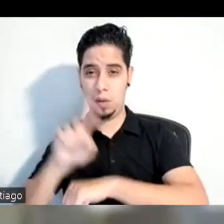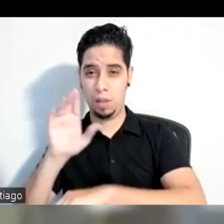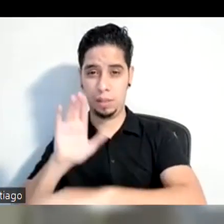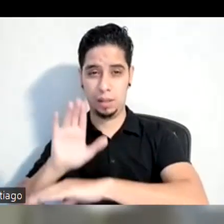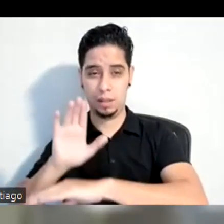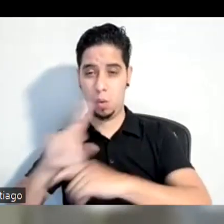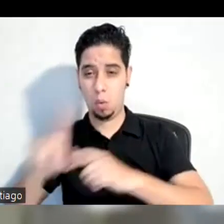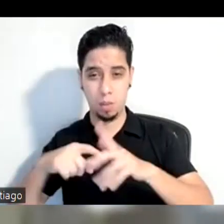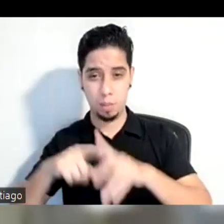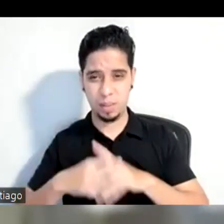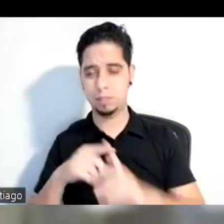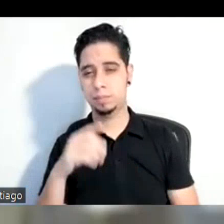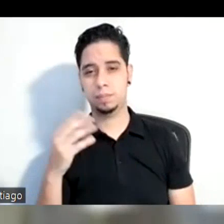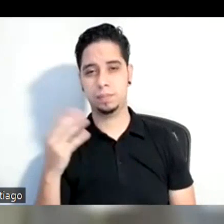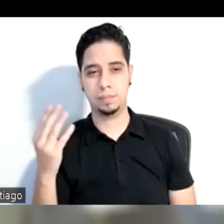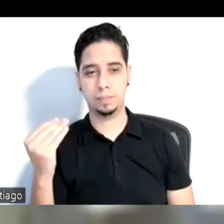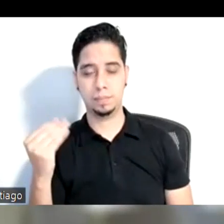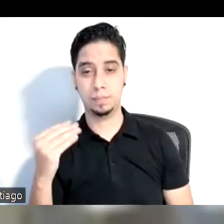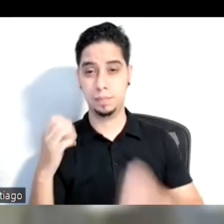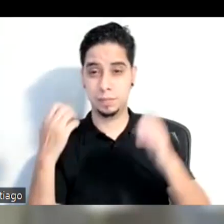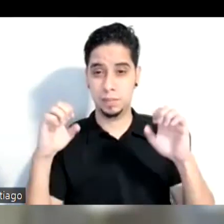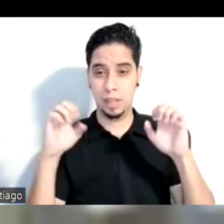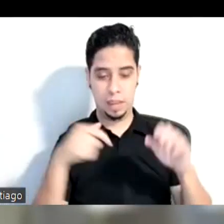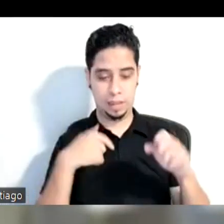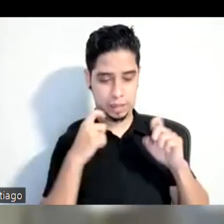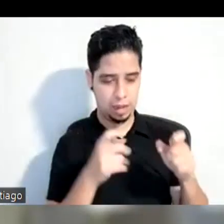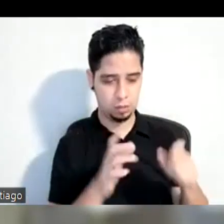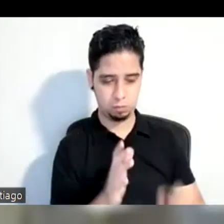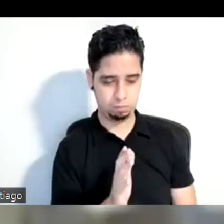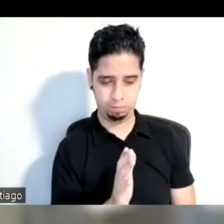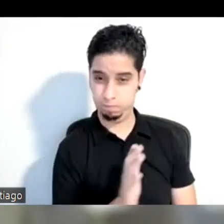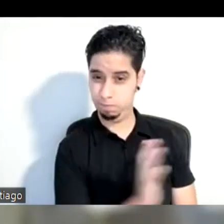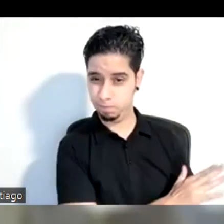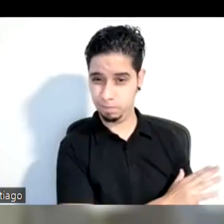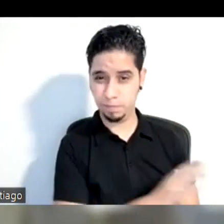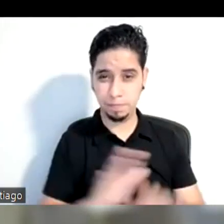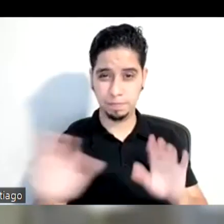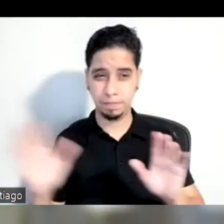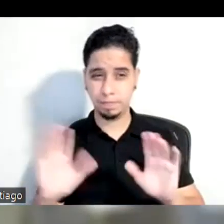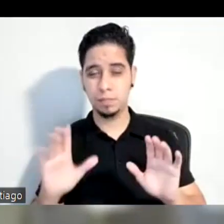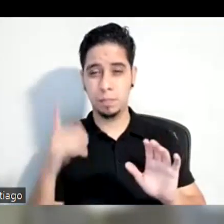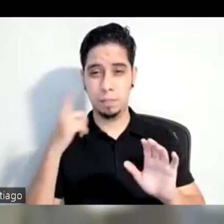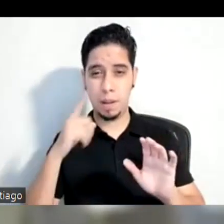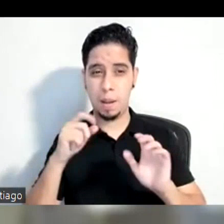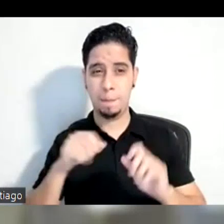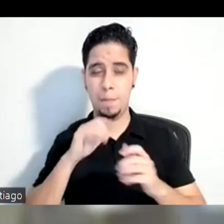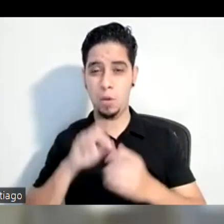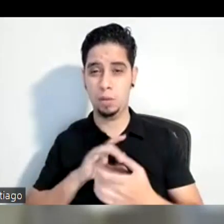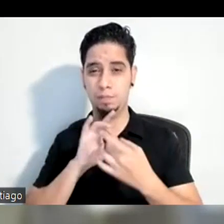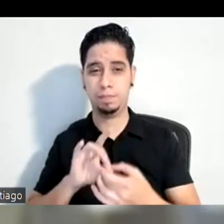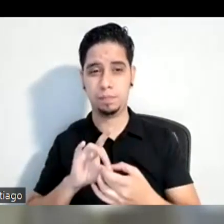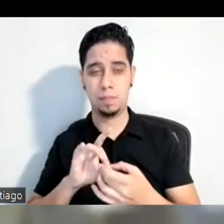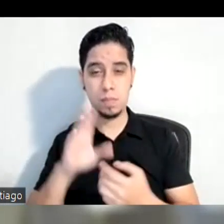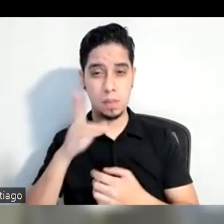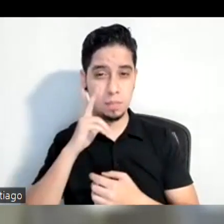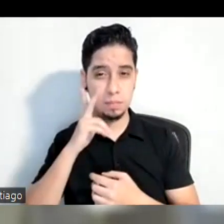enero, piensen, ay, pues mira, no voy a comprar ahora este regalo de Navidad, lo voy a comprar más adelantito para entonces empezar, y mire, eso